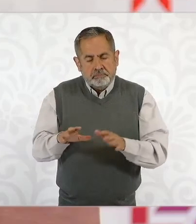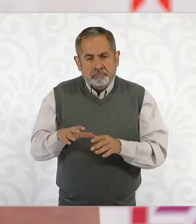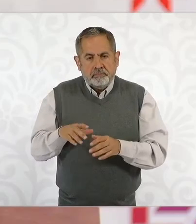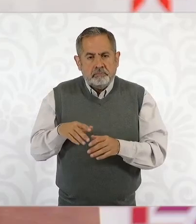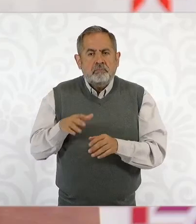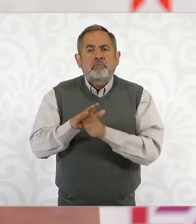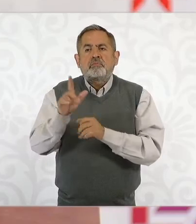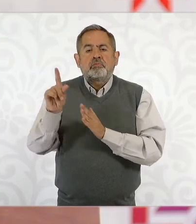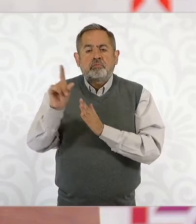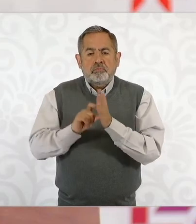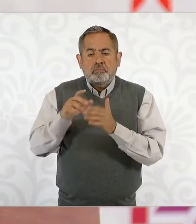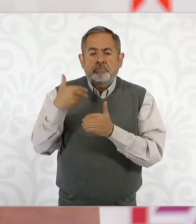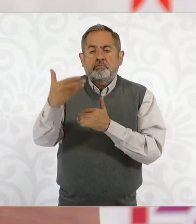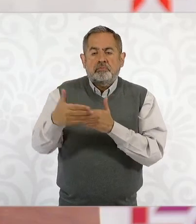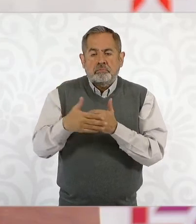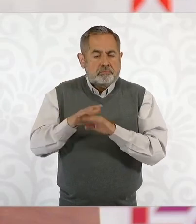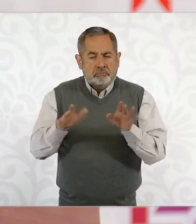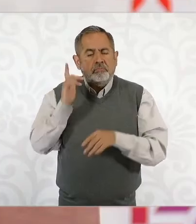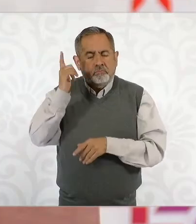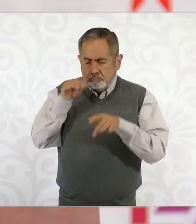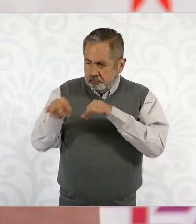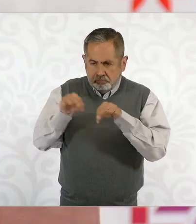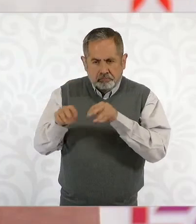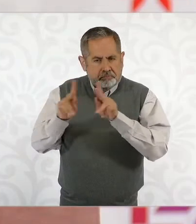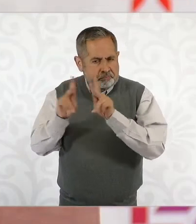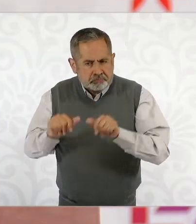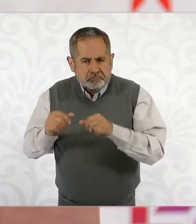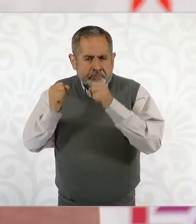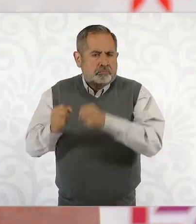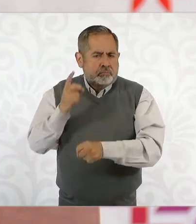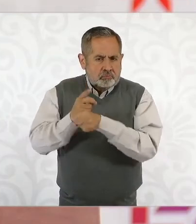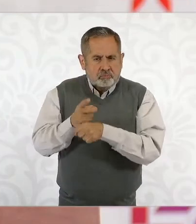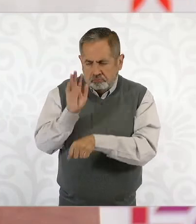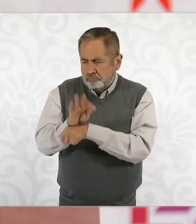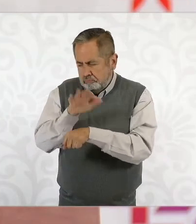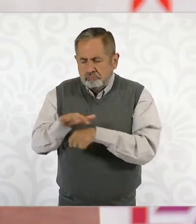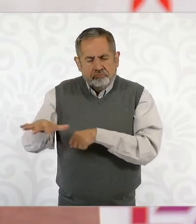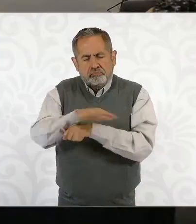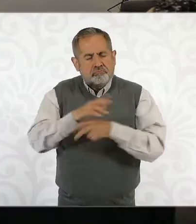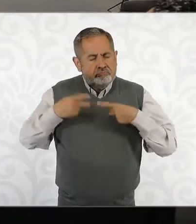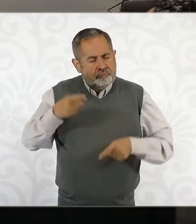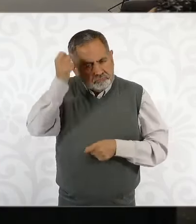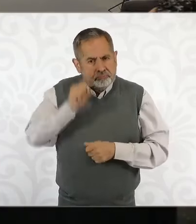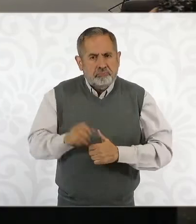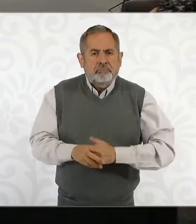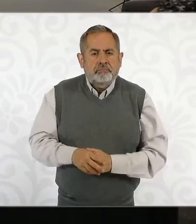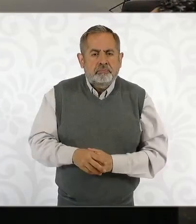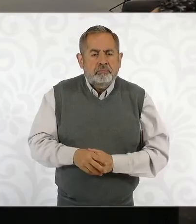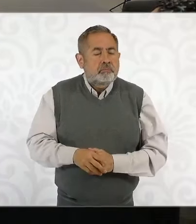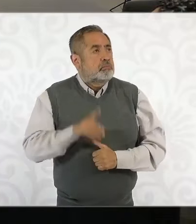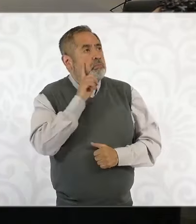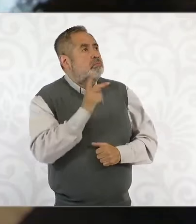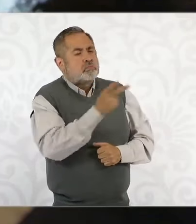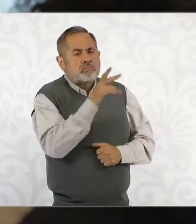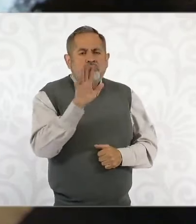que le corresponda y trabaje por la paz, la seguridad y el bienestar del pueblo de Sinaloa. Había voces que estaban pidiendo